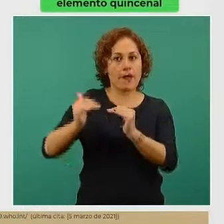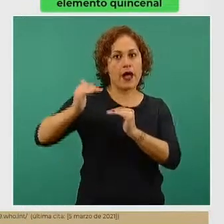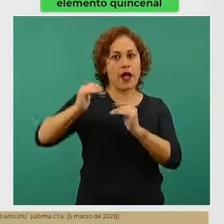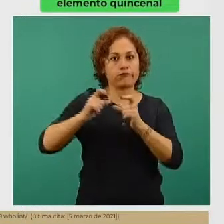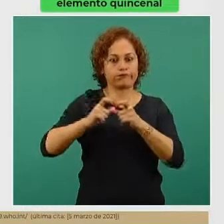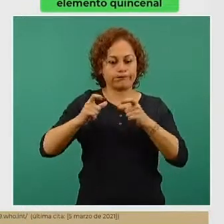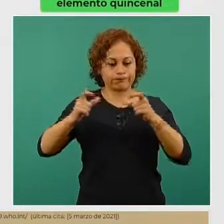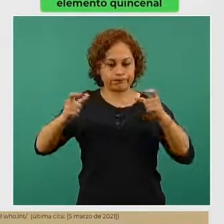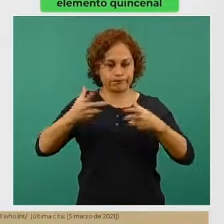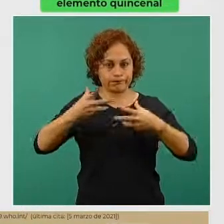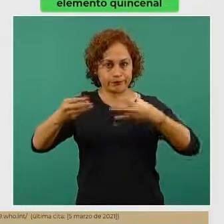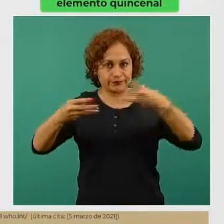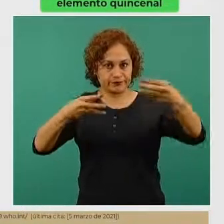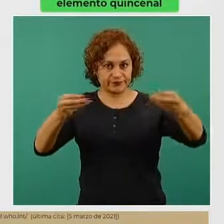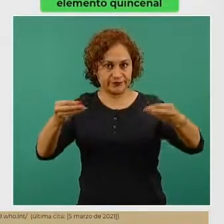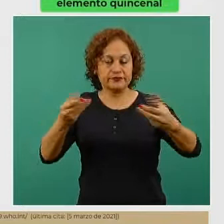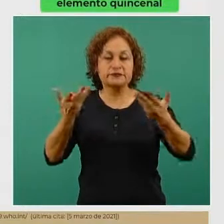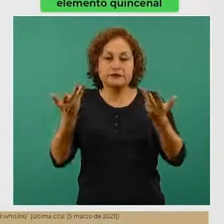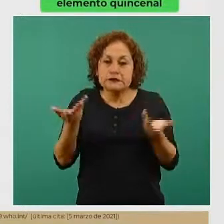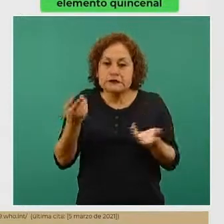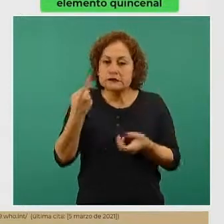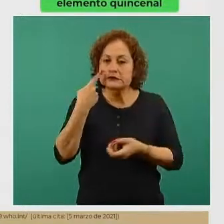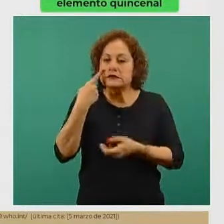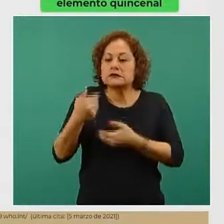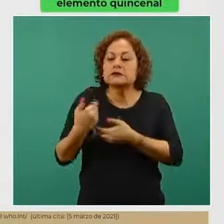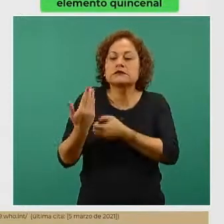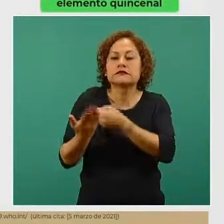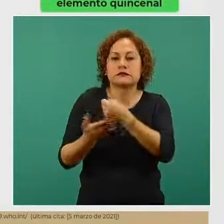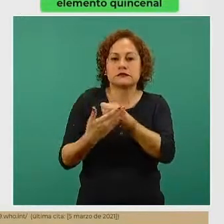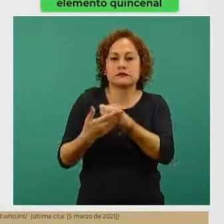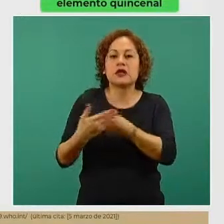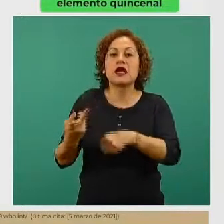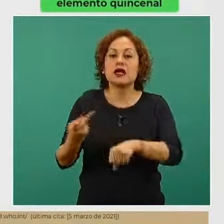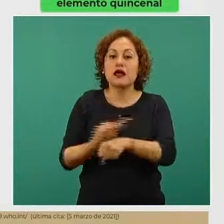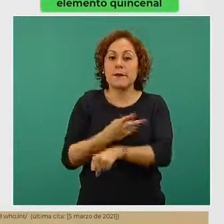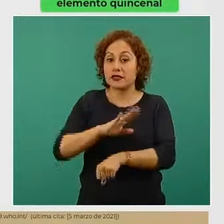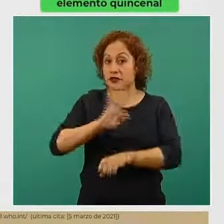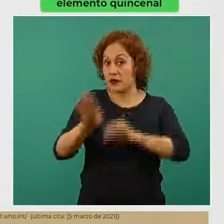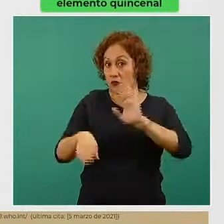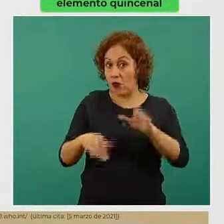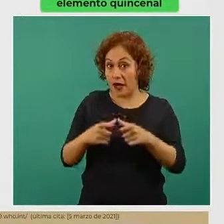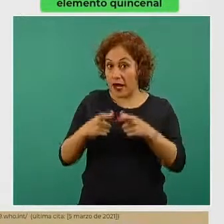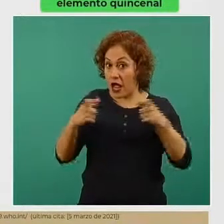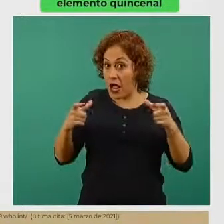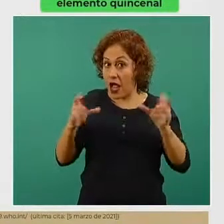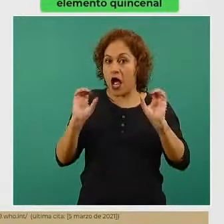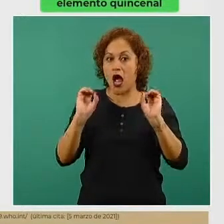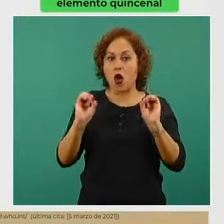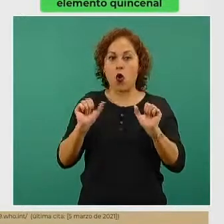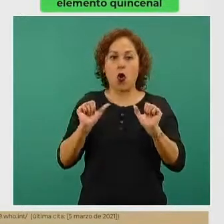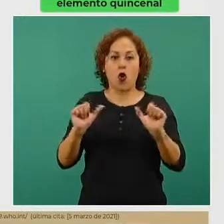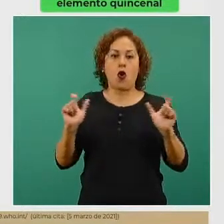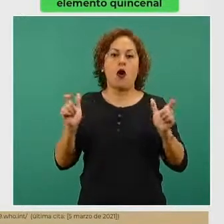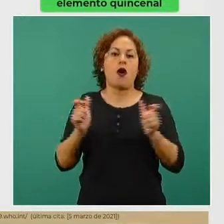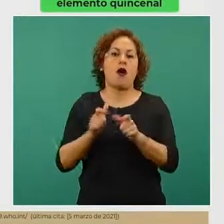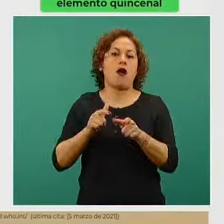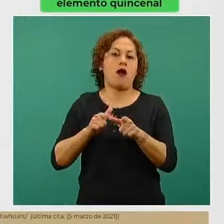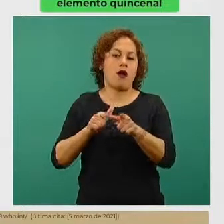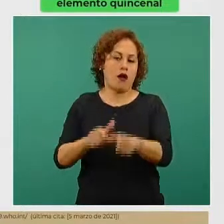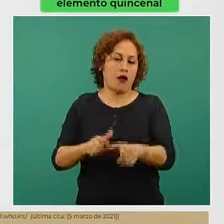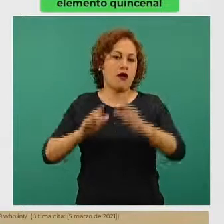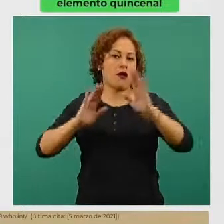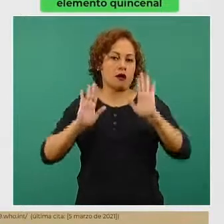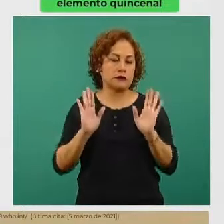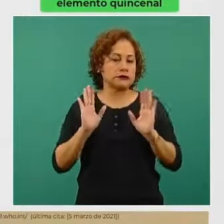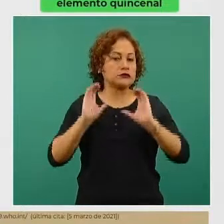pues vamos a estar dando un seguimiento también muy directo a la ocurrencia de defunciones, porque probablemente esta en siguientes semanas